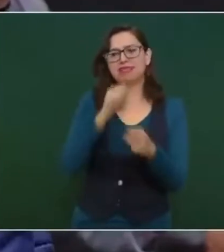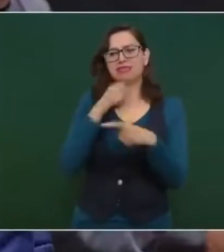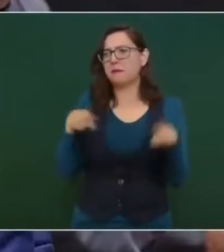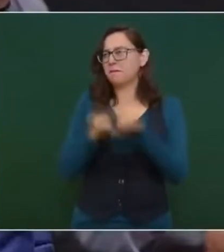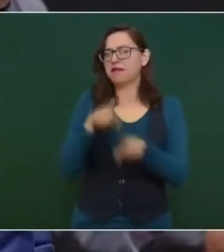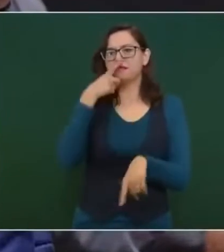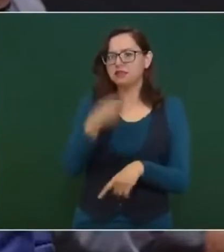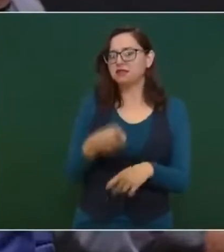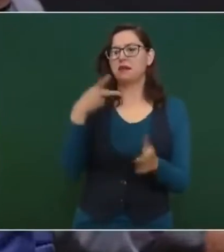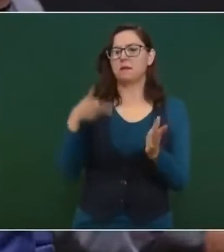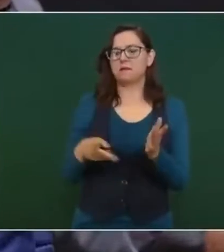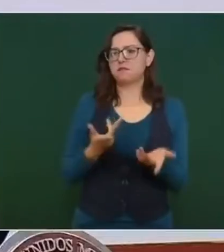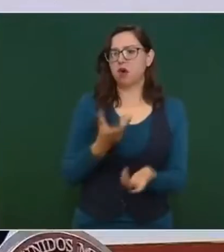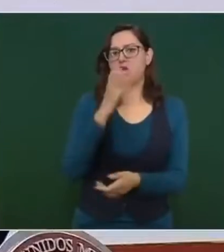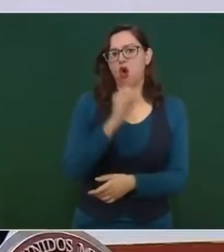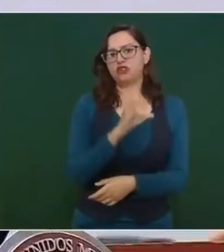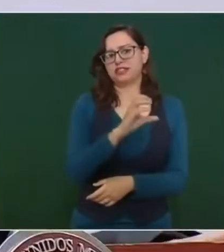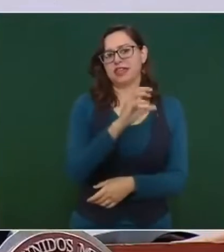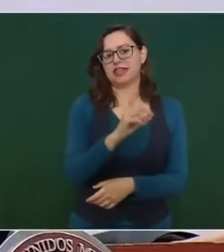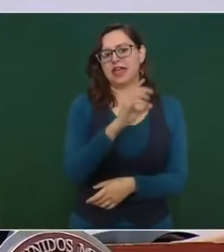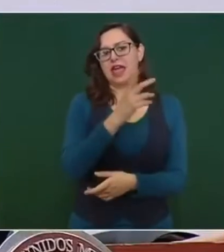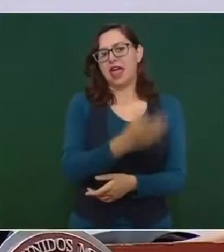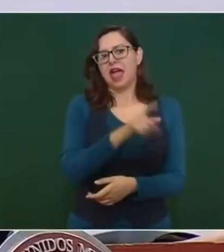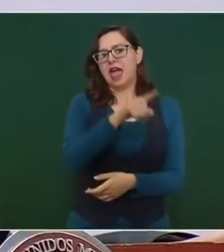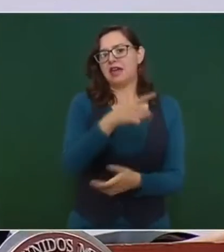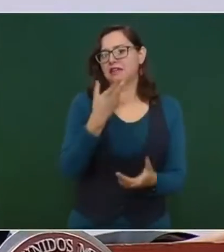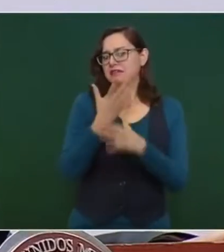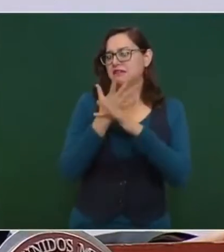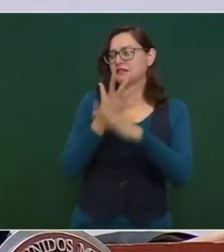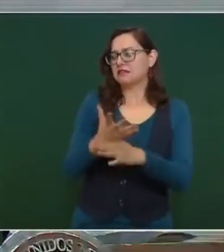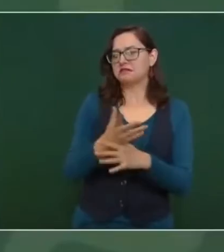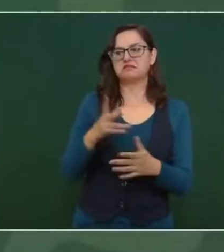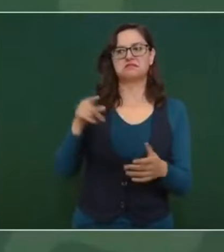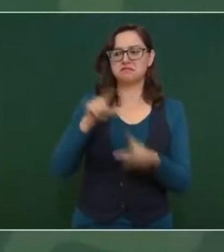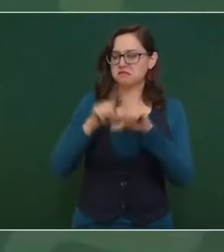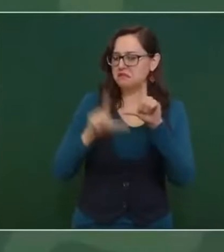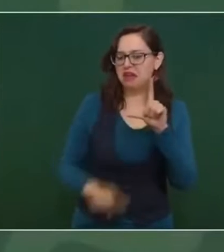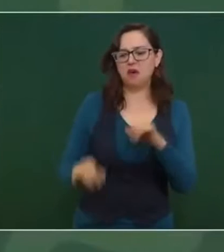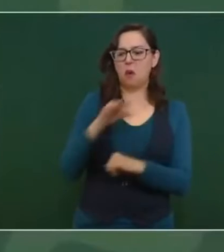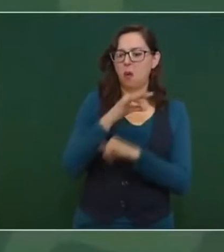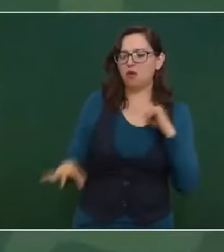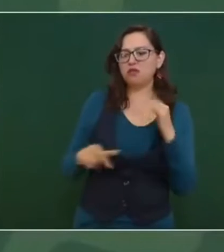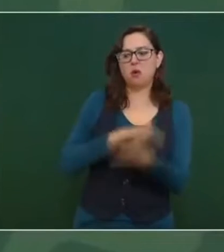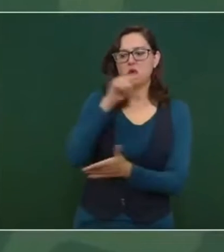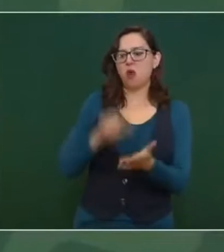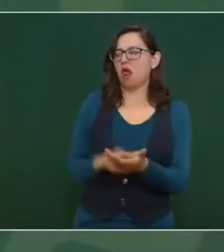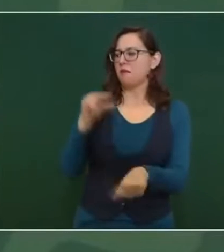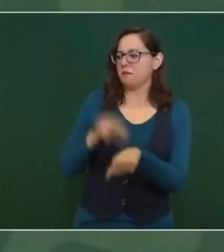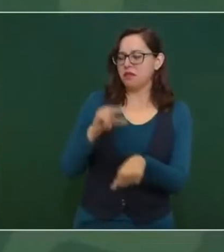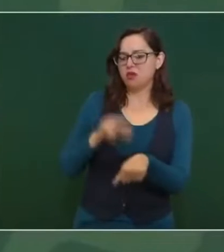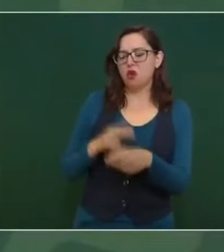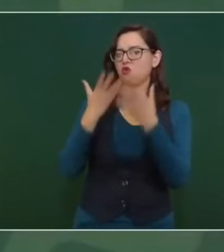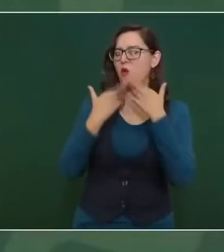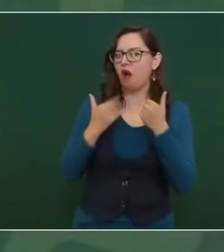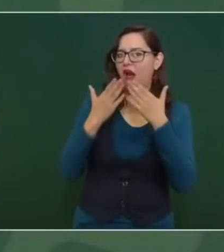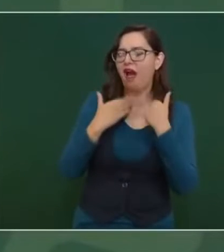Económico, la OCDE, ocupa los últimos lugares, en algunos de los indicadores, el último lugar en